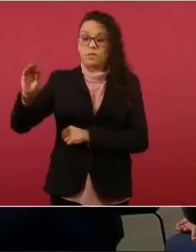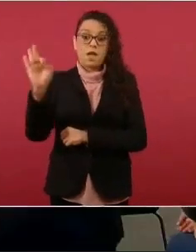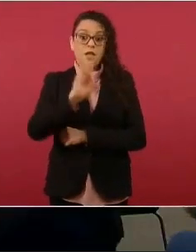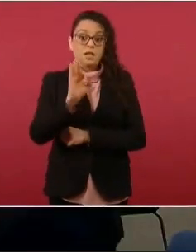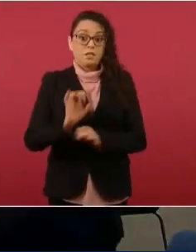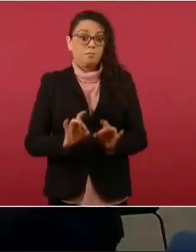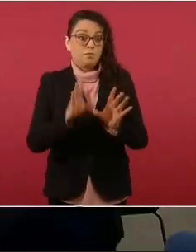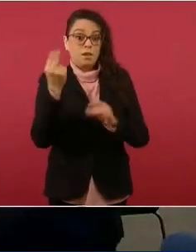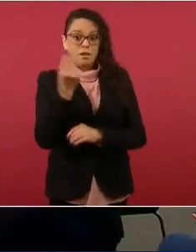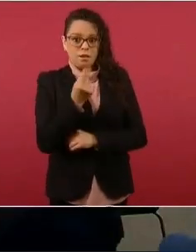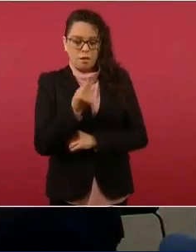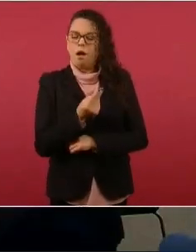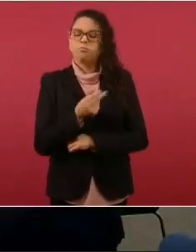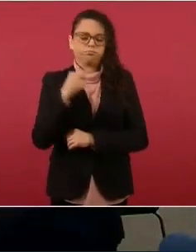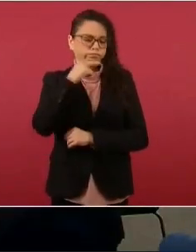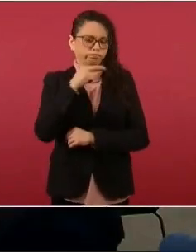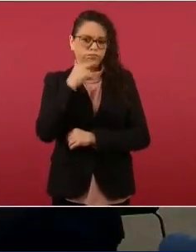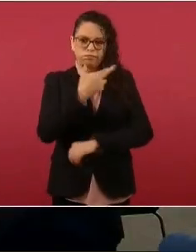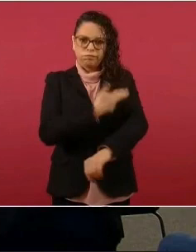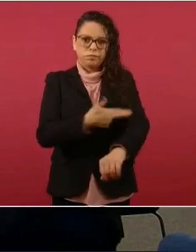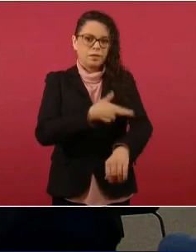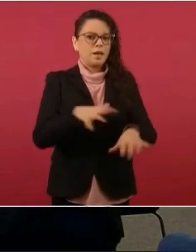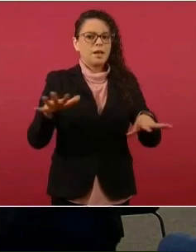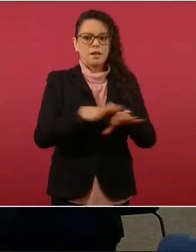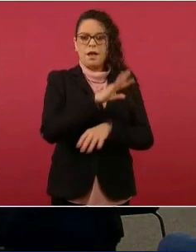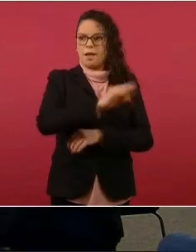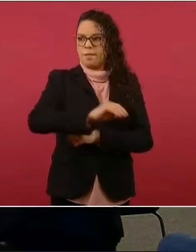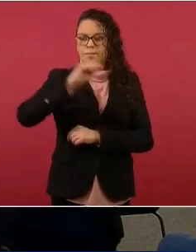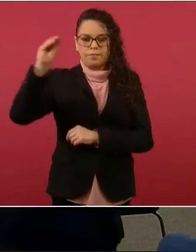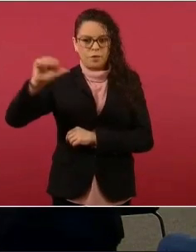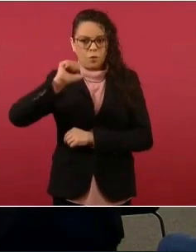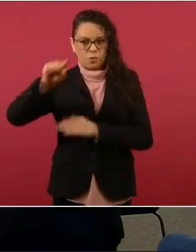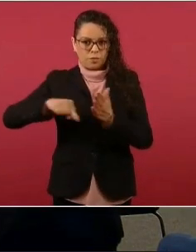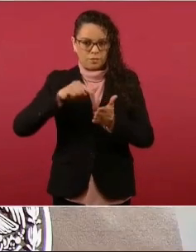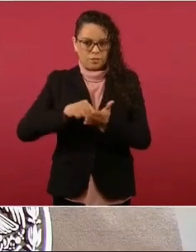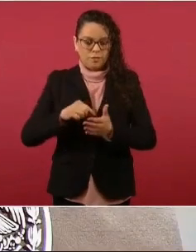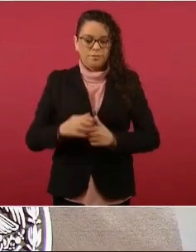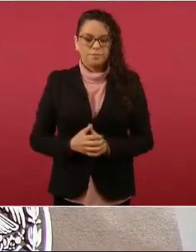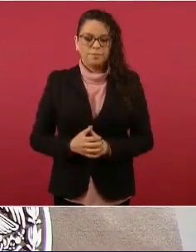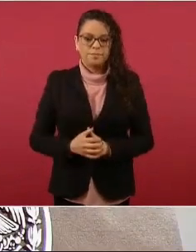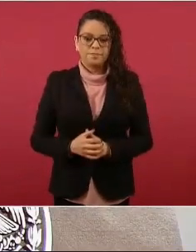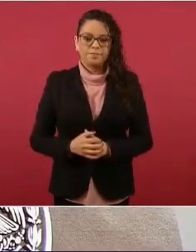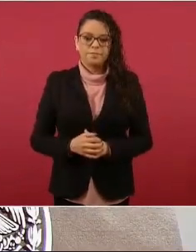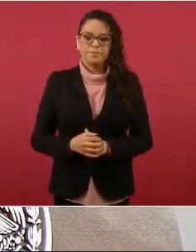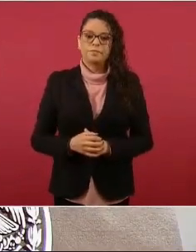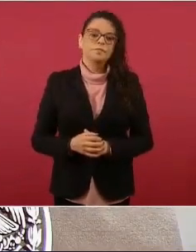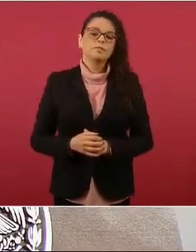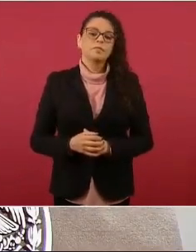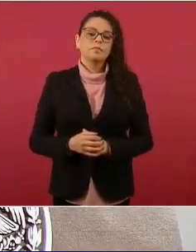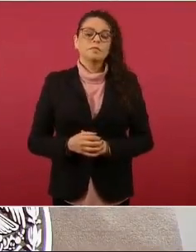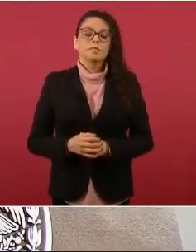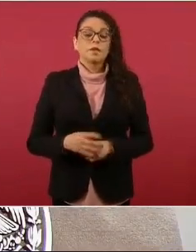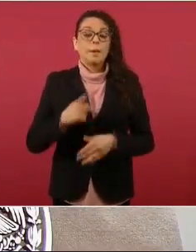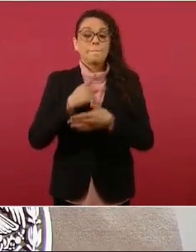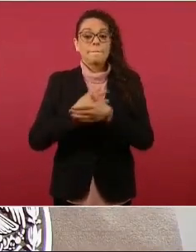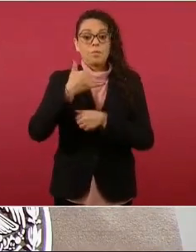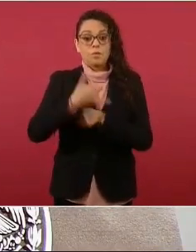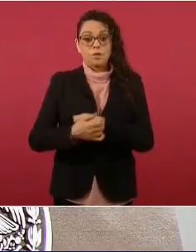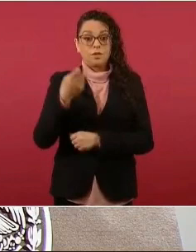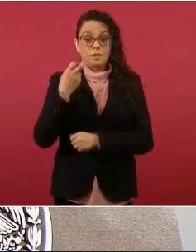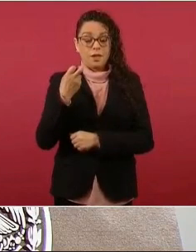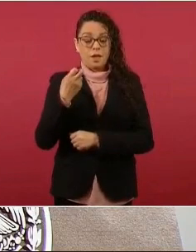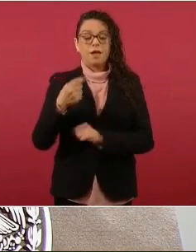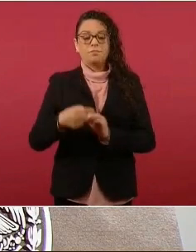la siguiente y última, podemos ver que termino con esta propuesta, con este proyecto. Esto ya fue